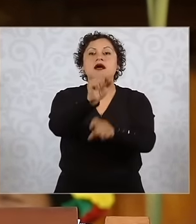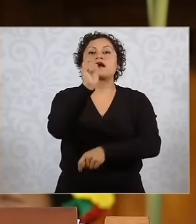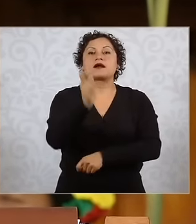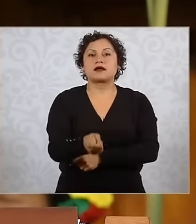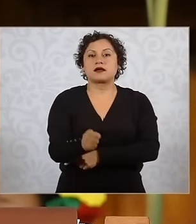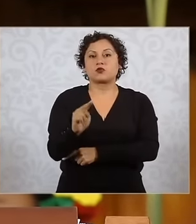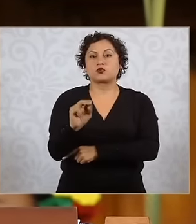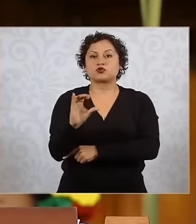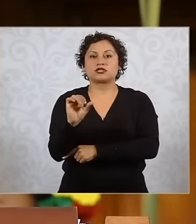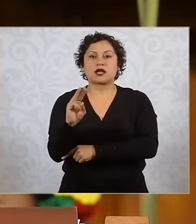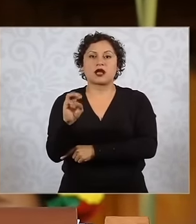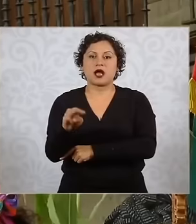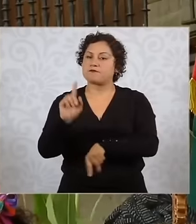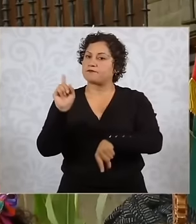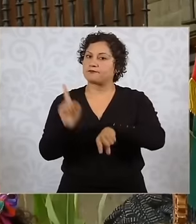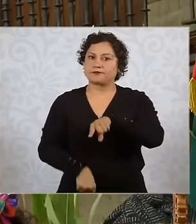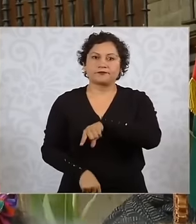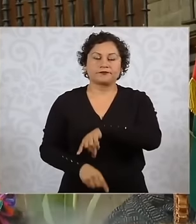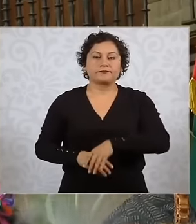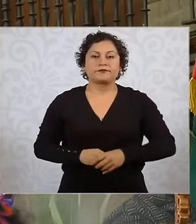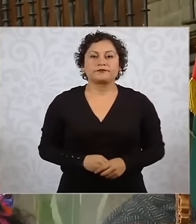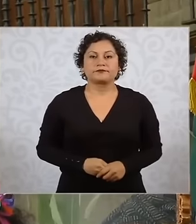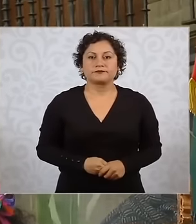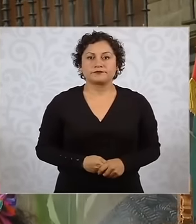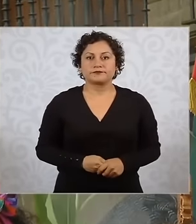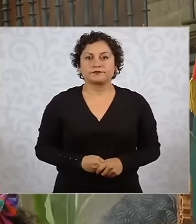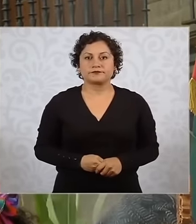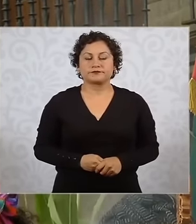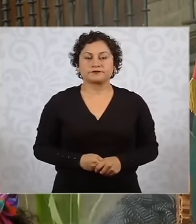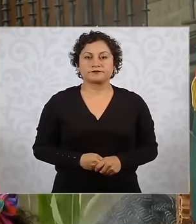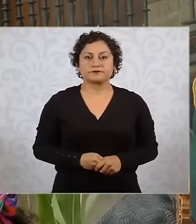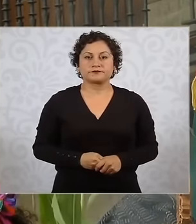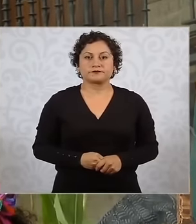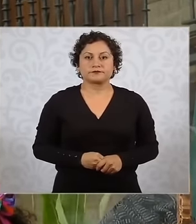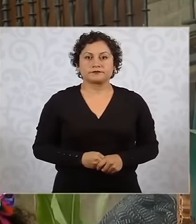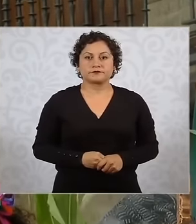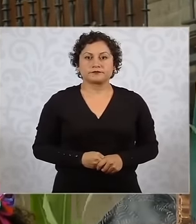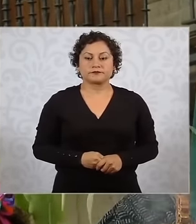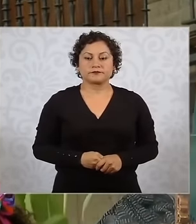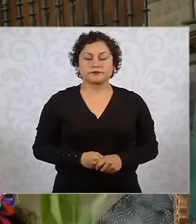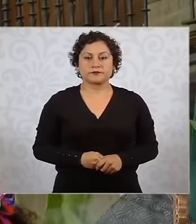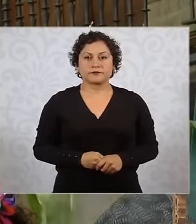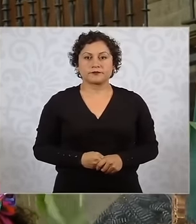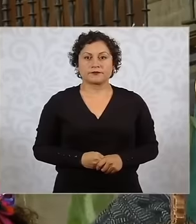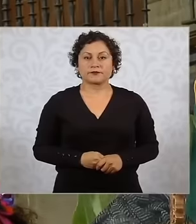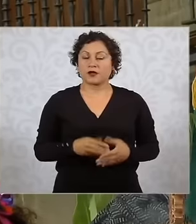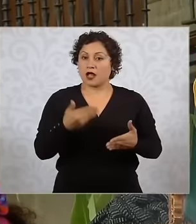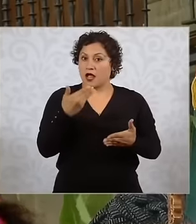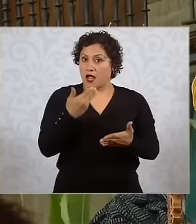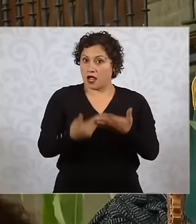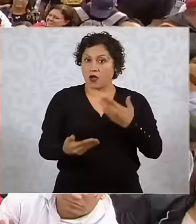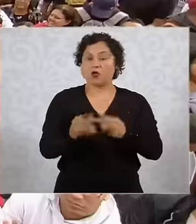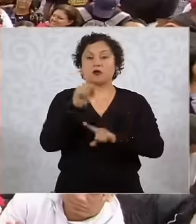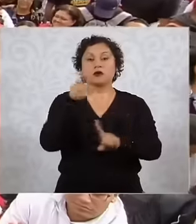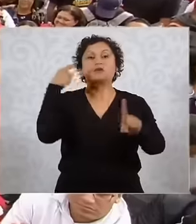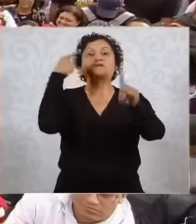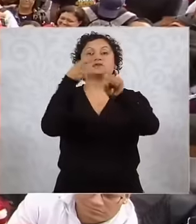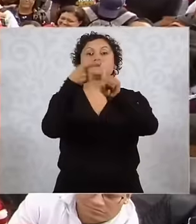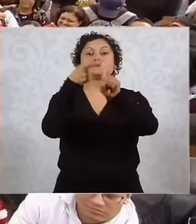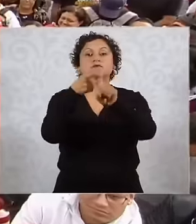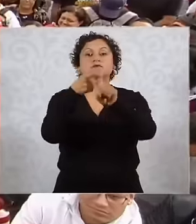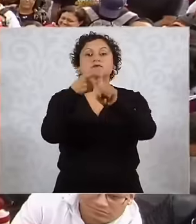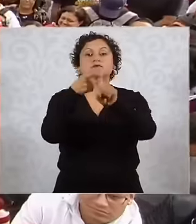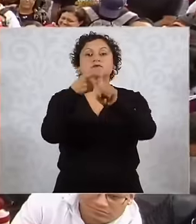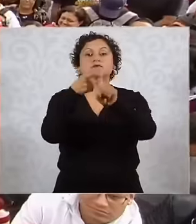USICAM. y vamos a trabajar